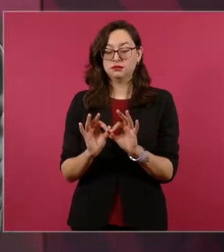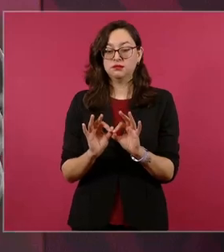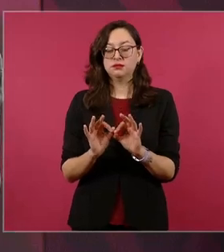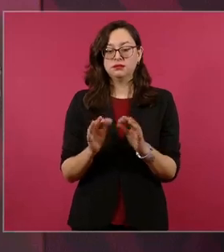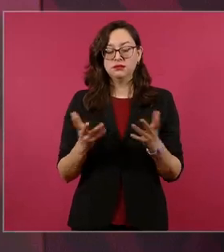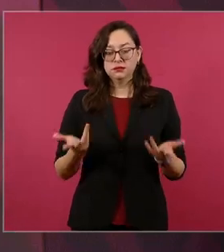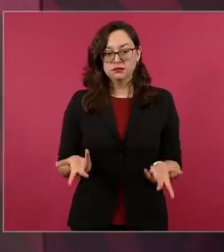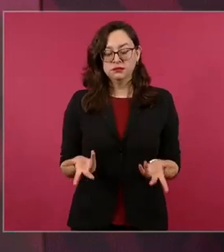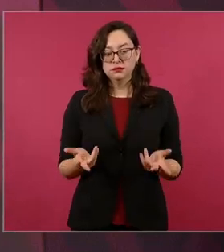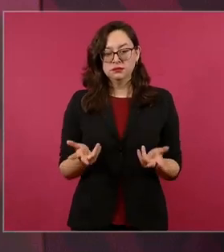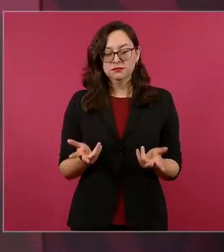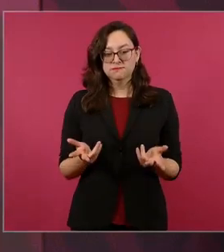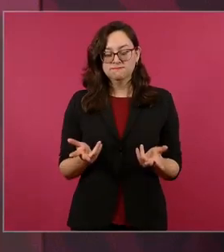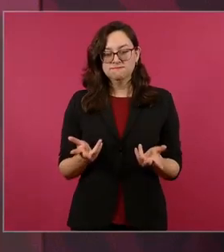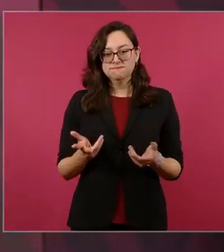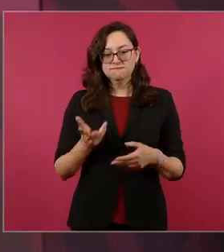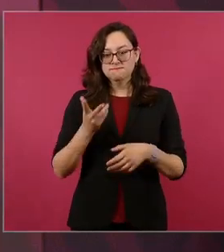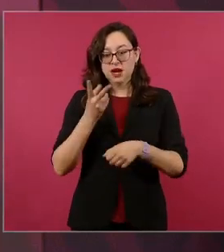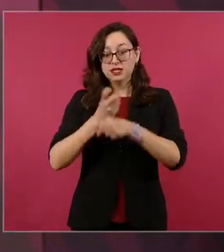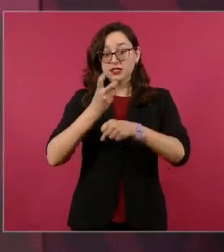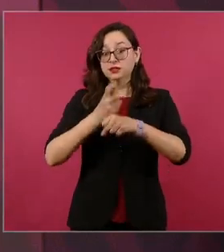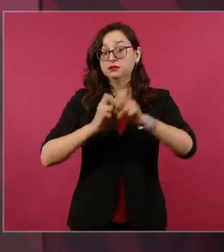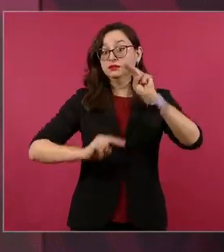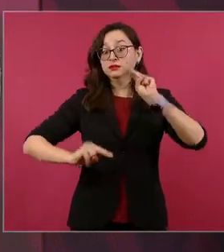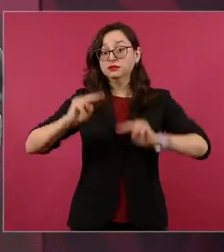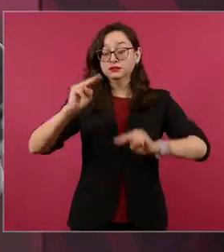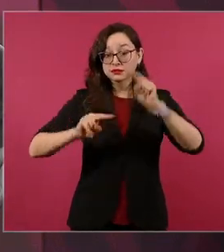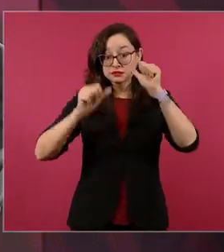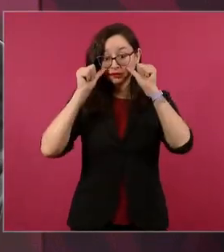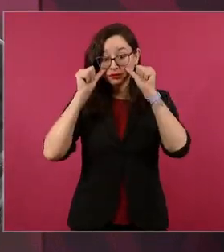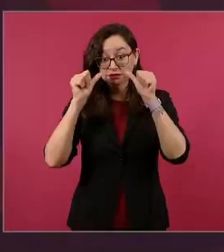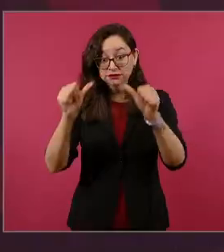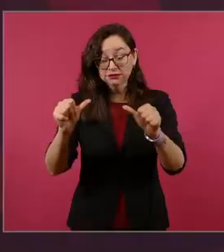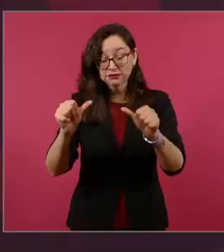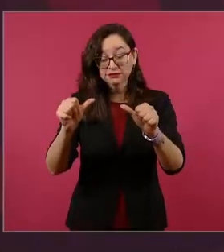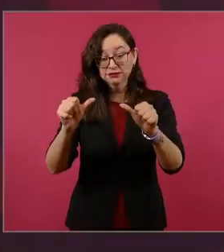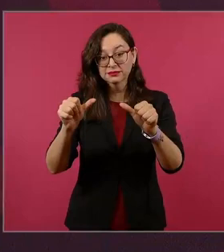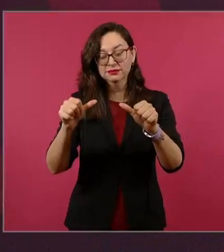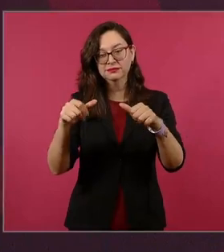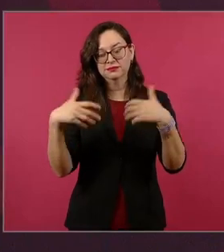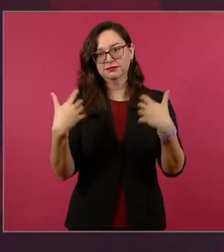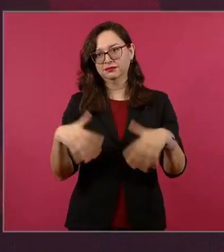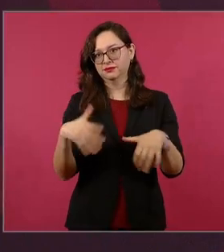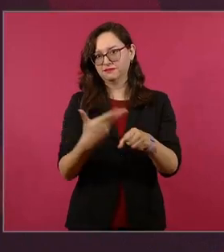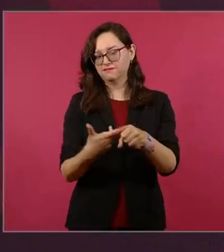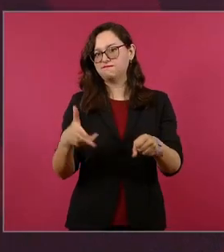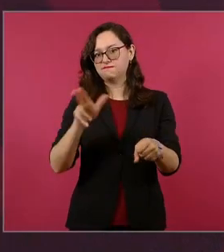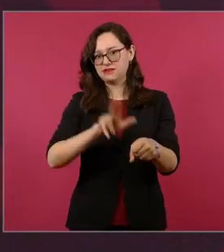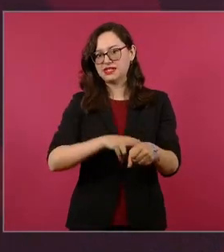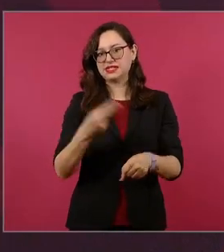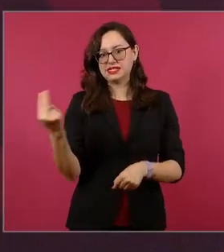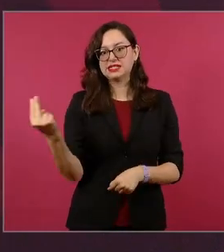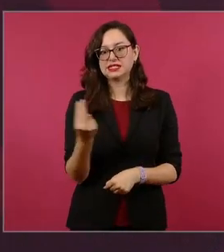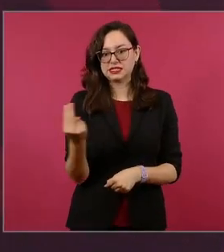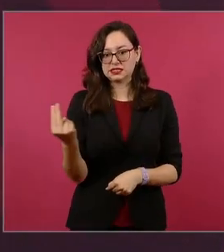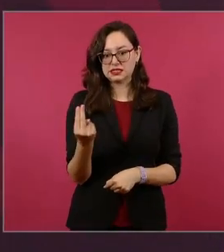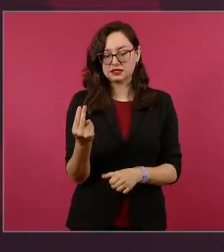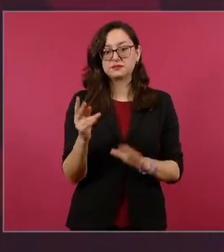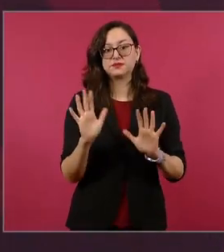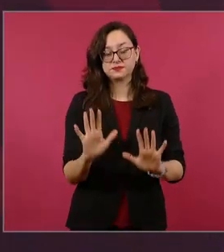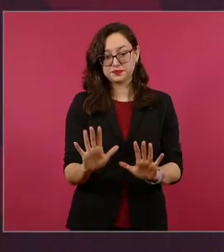atención médica de segundo nivel. Les hablaba de 11,000 centros de